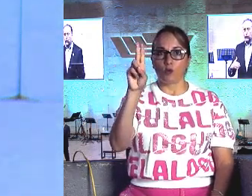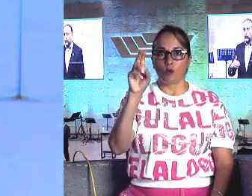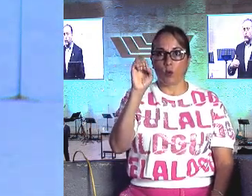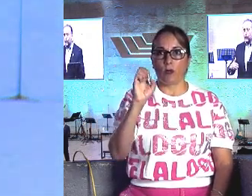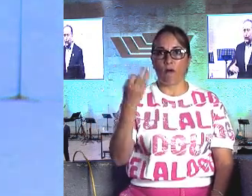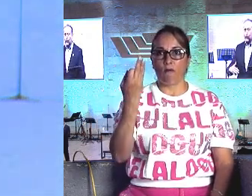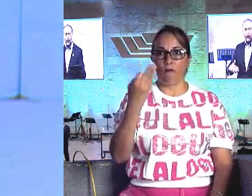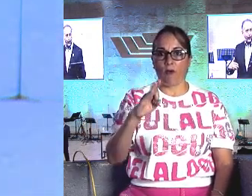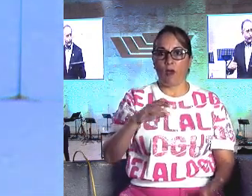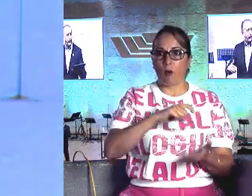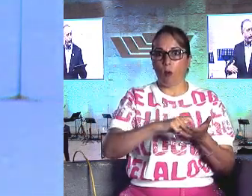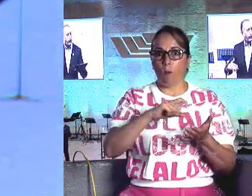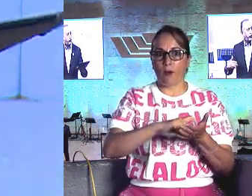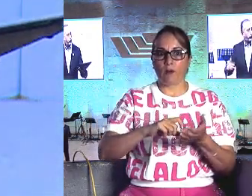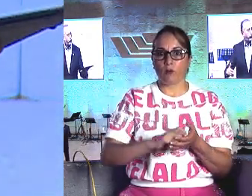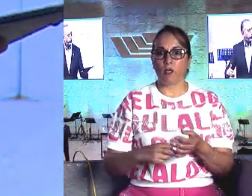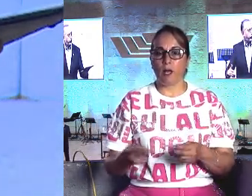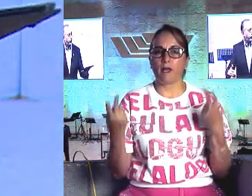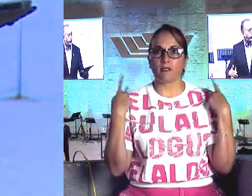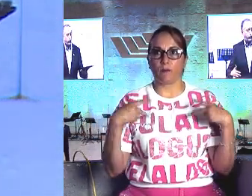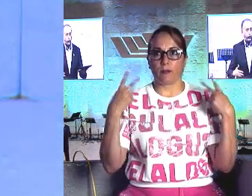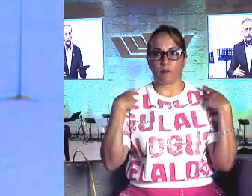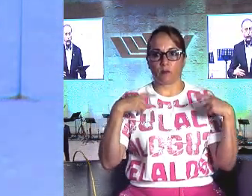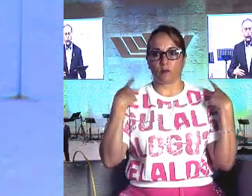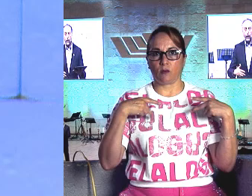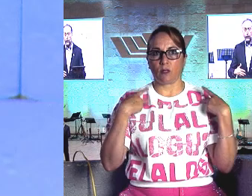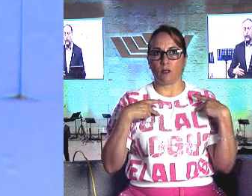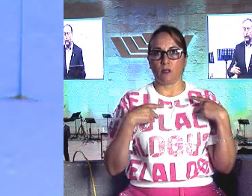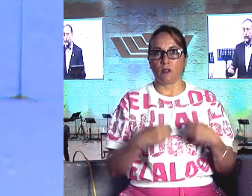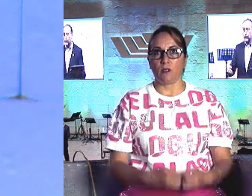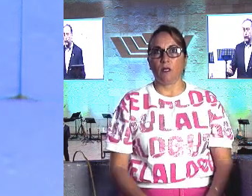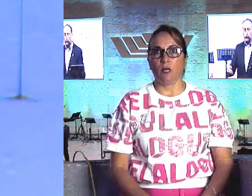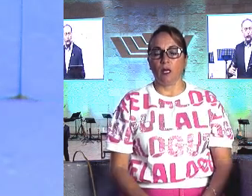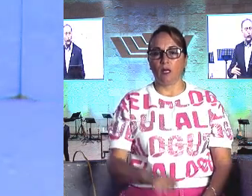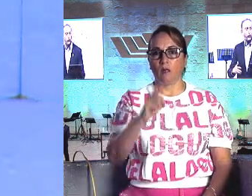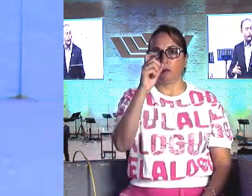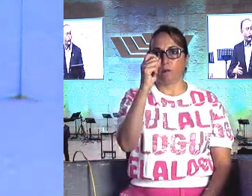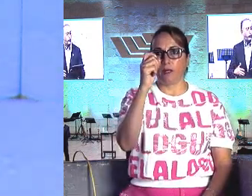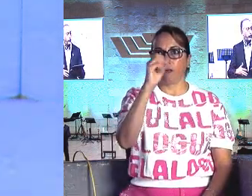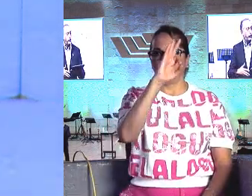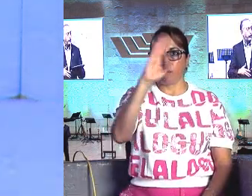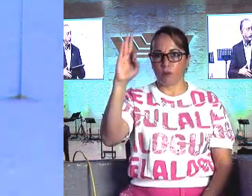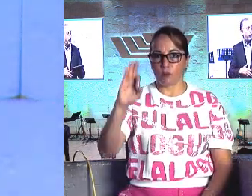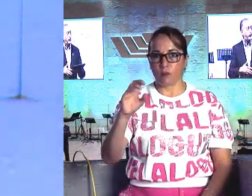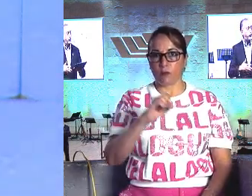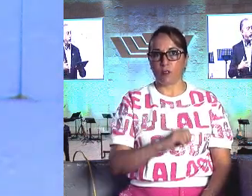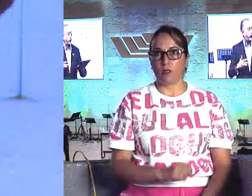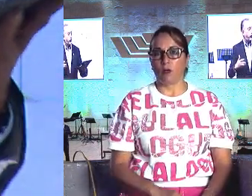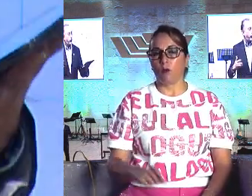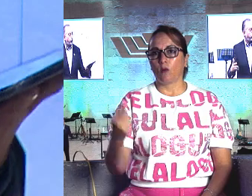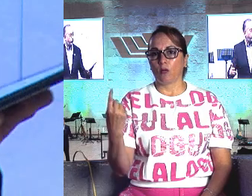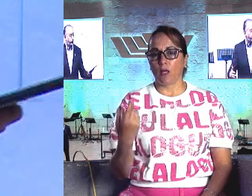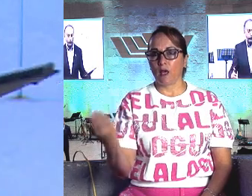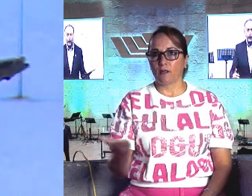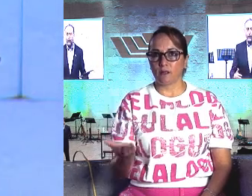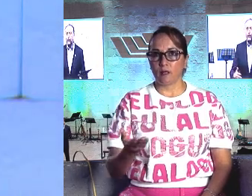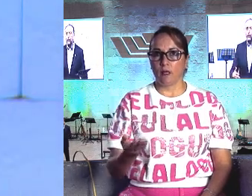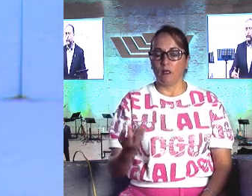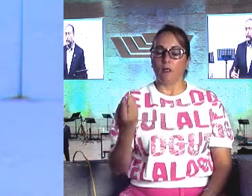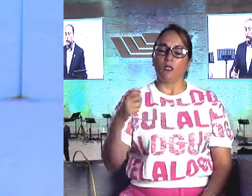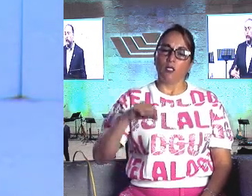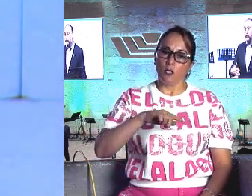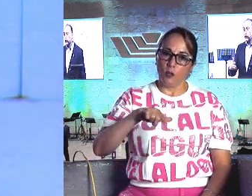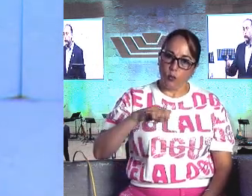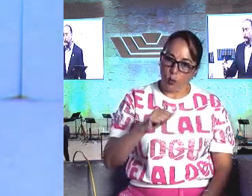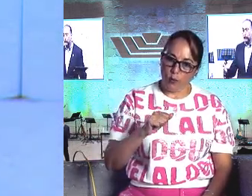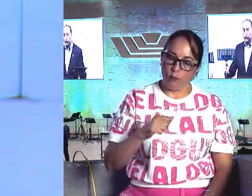fue comprándole a la gente su primeramente el 20% de su producción, después les compró sus tierras, bueno,